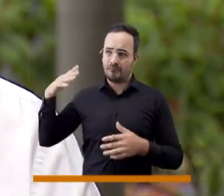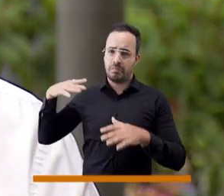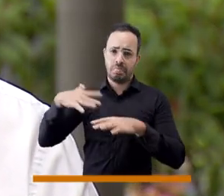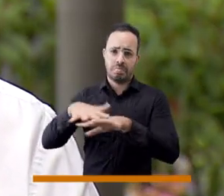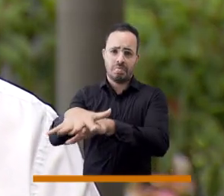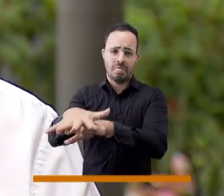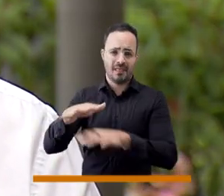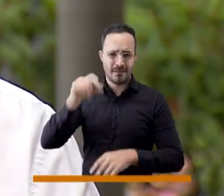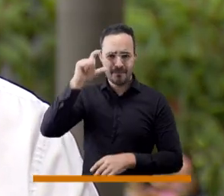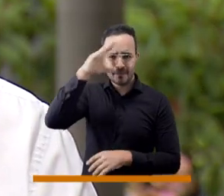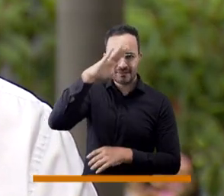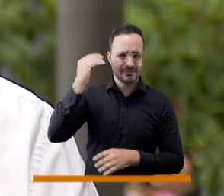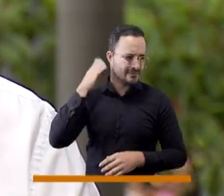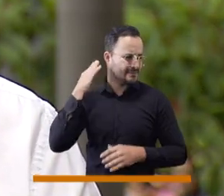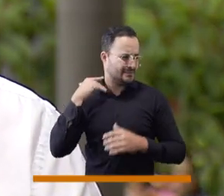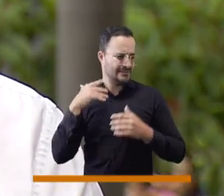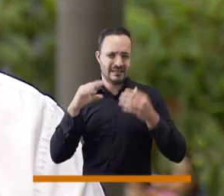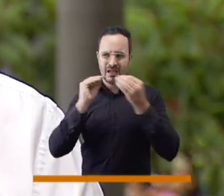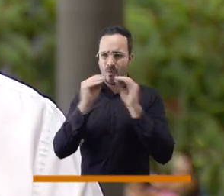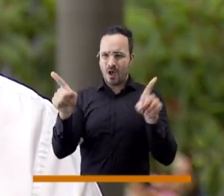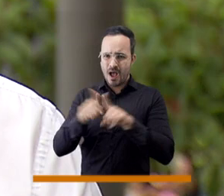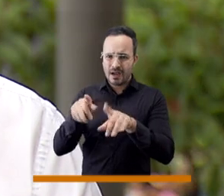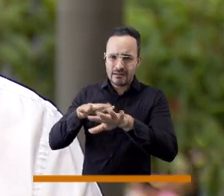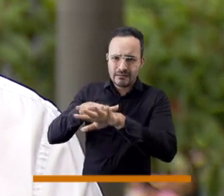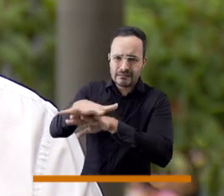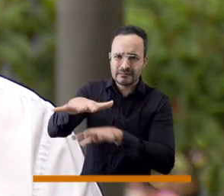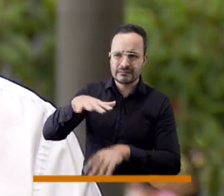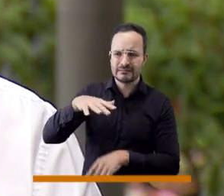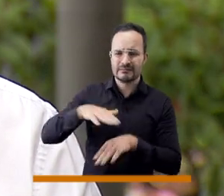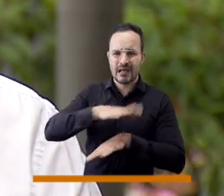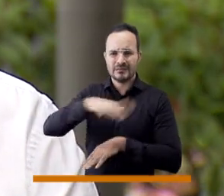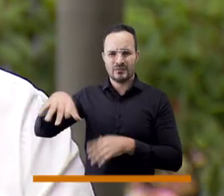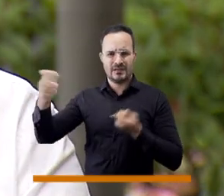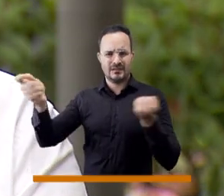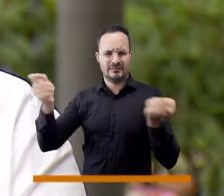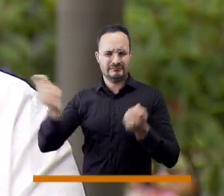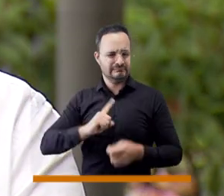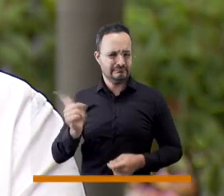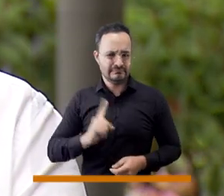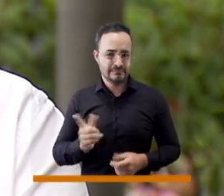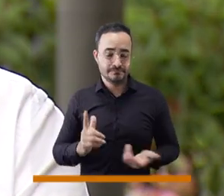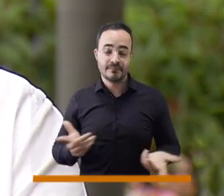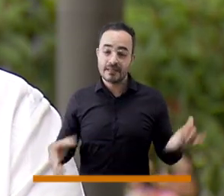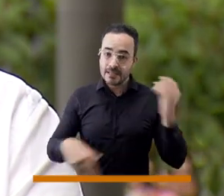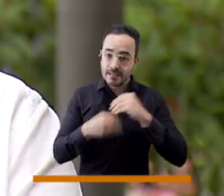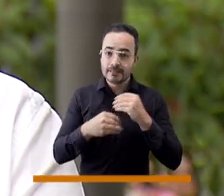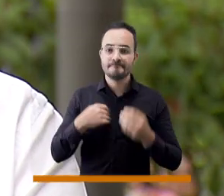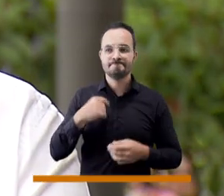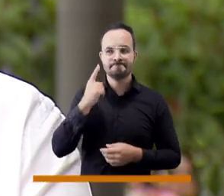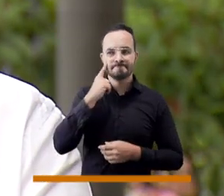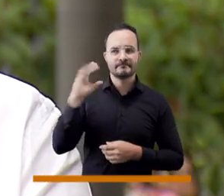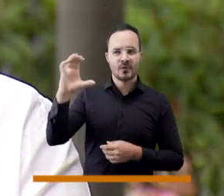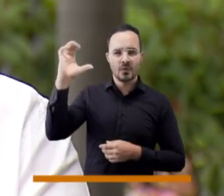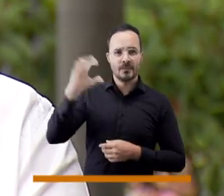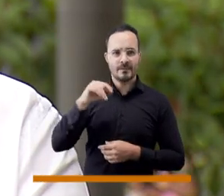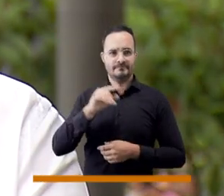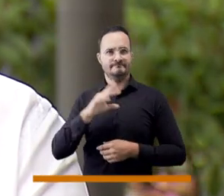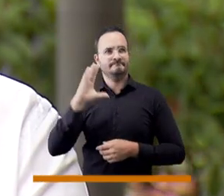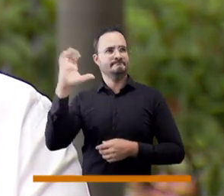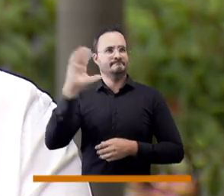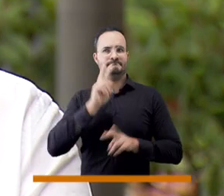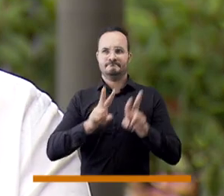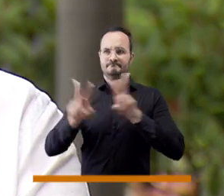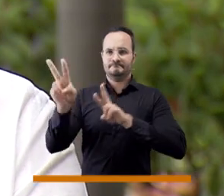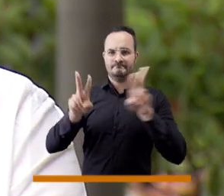ingresar este esquema Petro Quintero, y adicionalmente tenemos que empezar a generar el camino de recuperación del